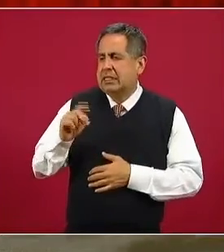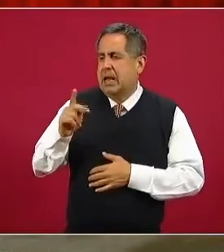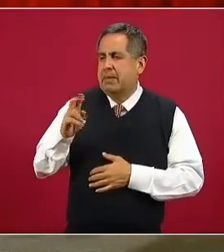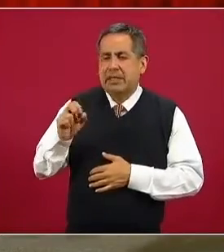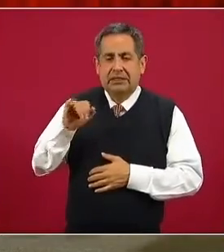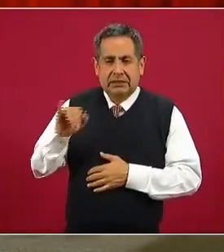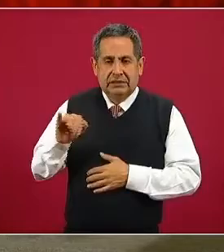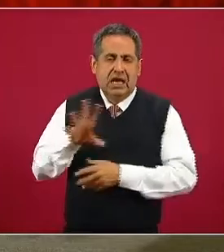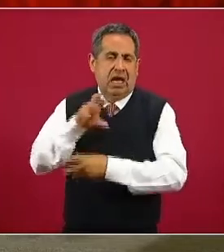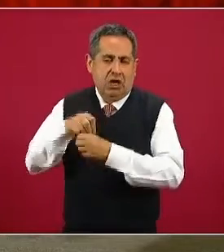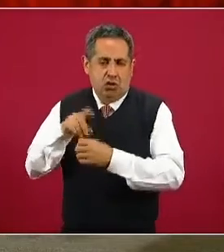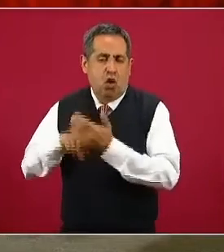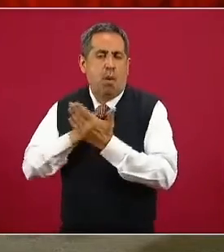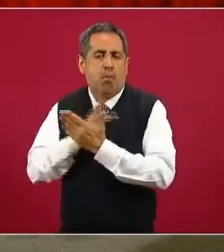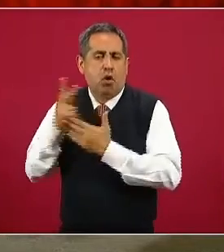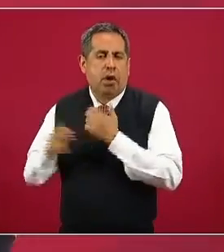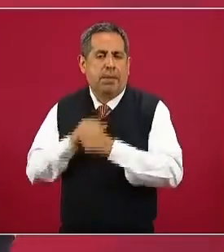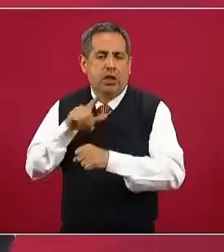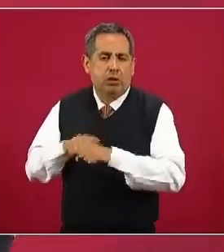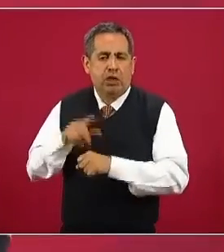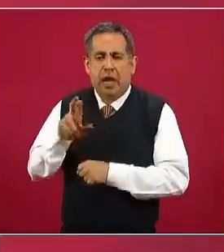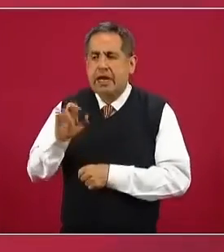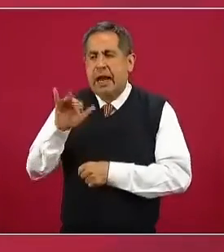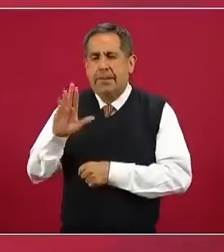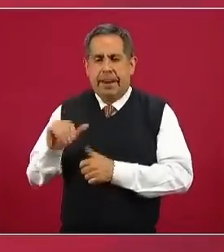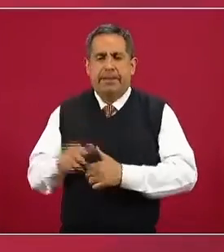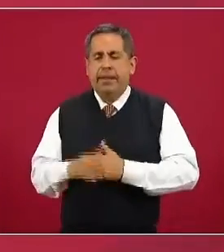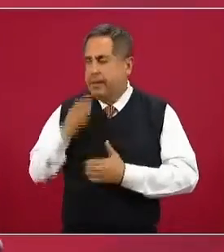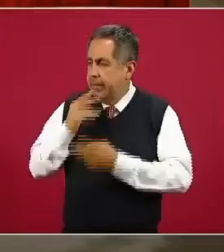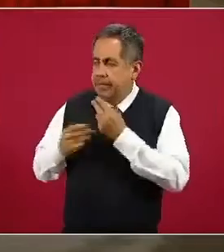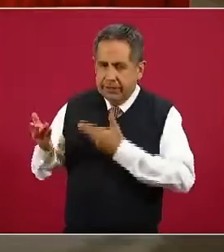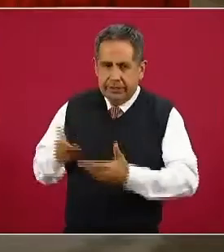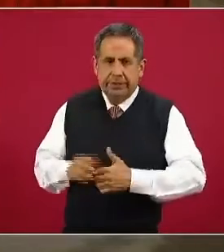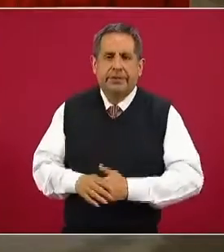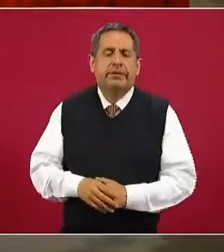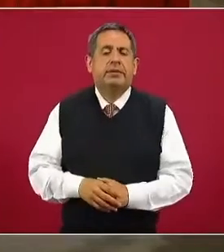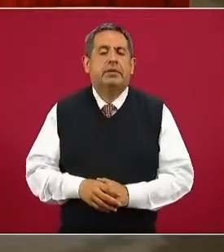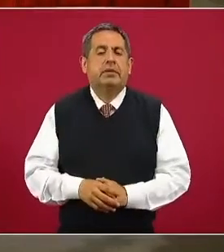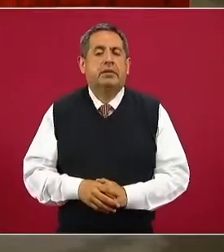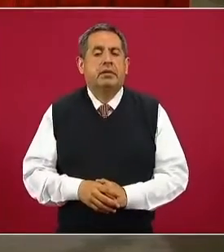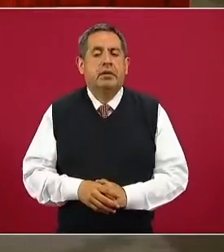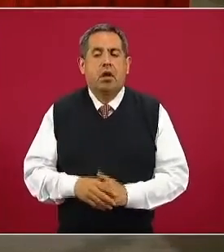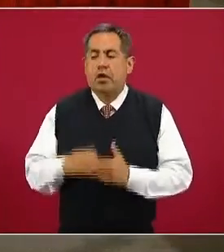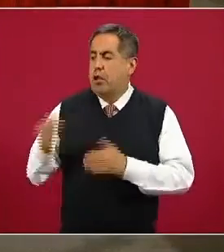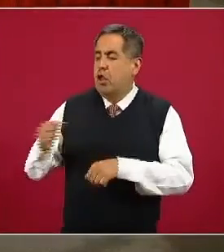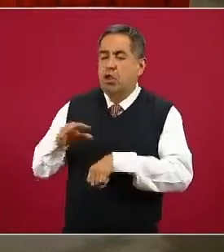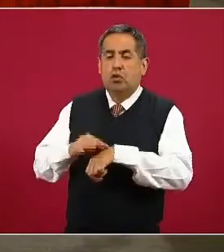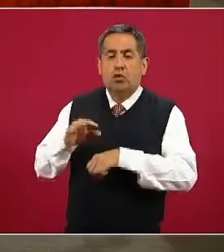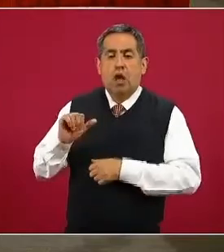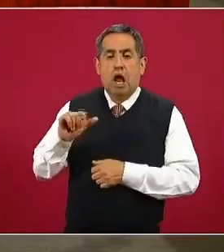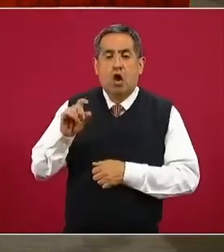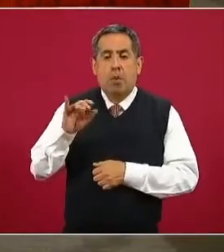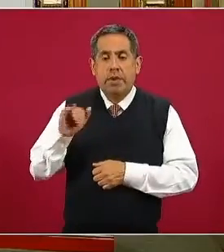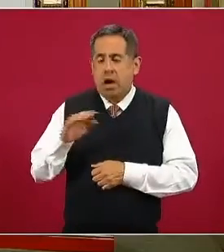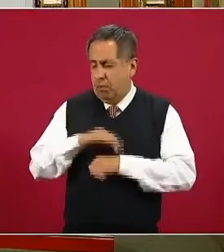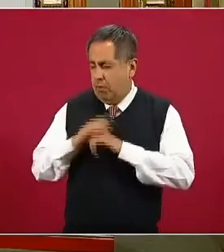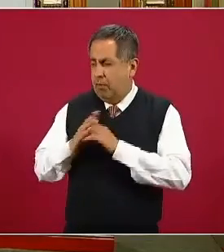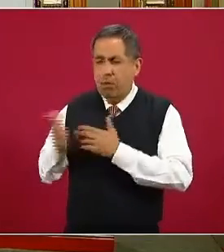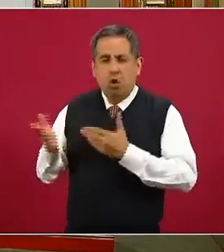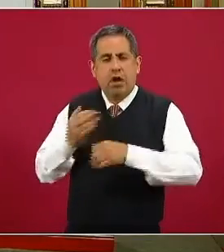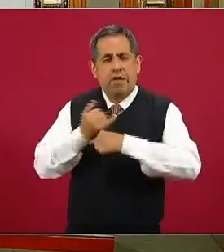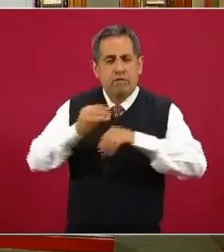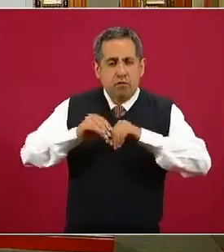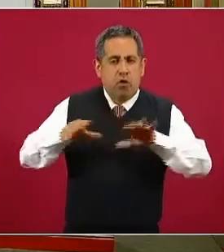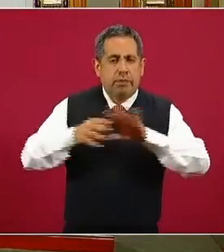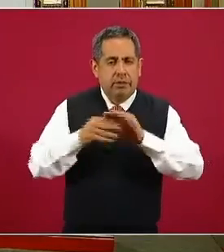se sitúa nuestro Programa Nacional de Rabia. Ruy, bienvenido. Le pido entonces al doctor Salomía si presenta el informe